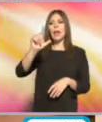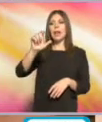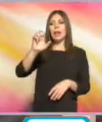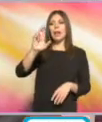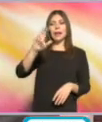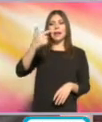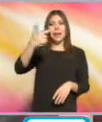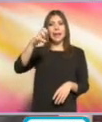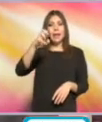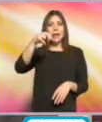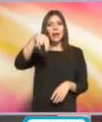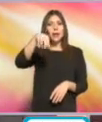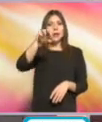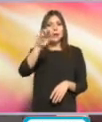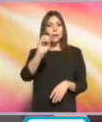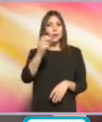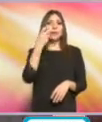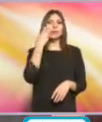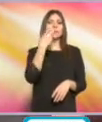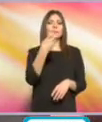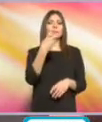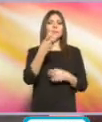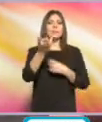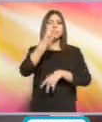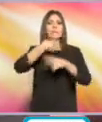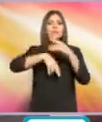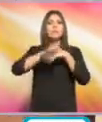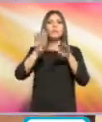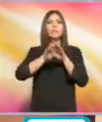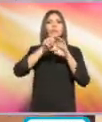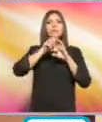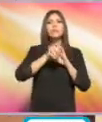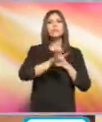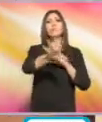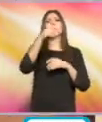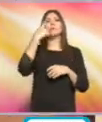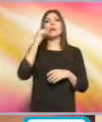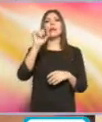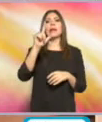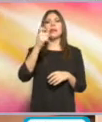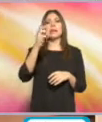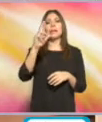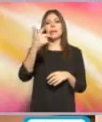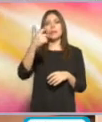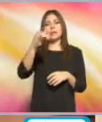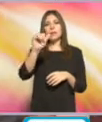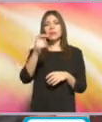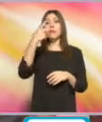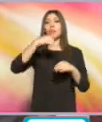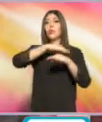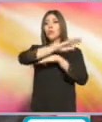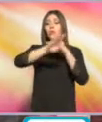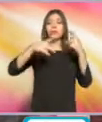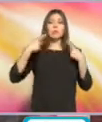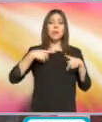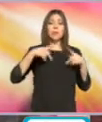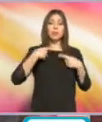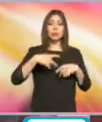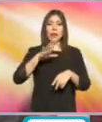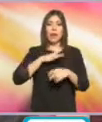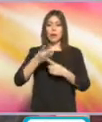es una sustancia capaz de desencadenar una respuesta alérgica o anormal. No le da a todo mundo, sino a